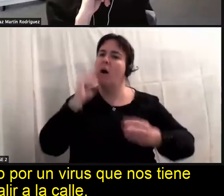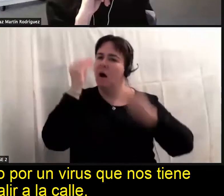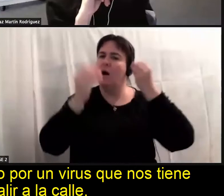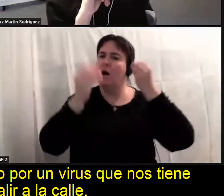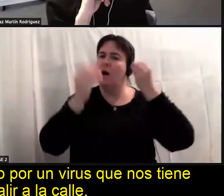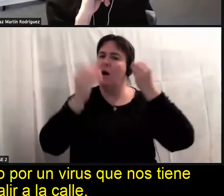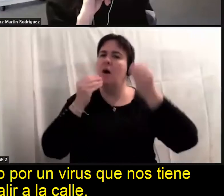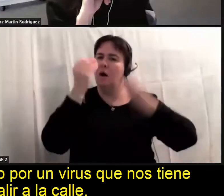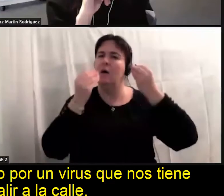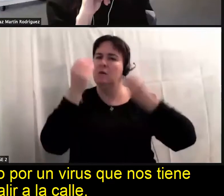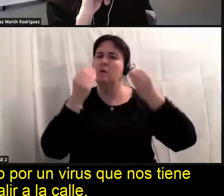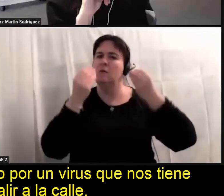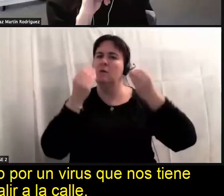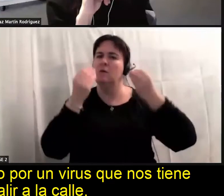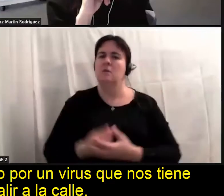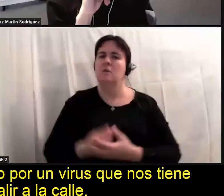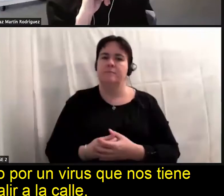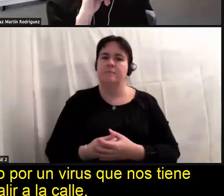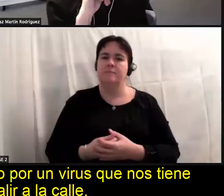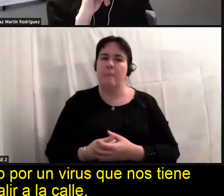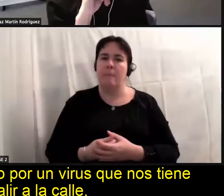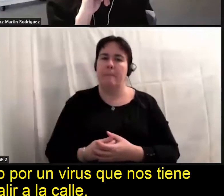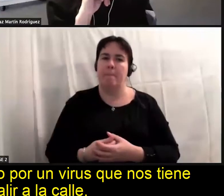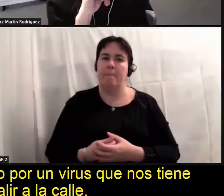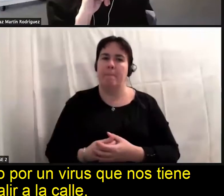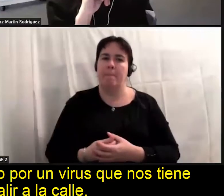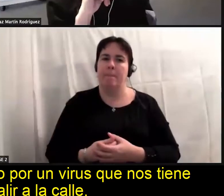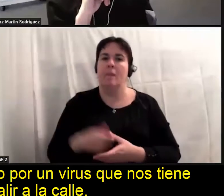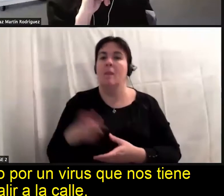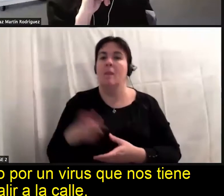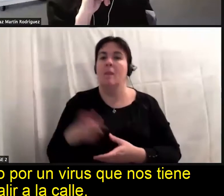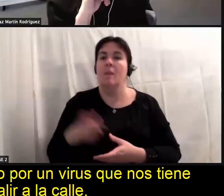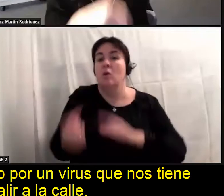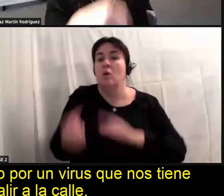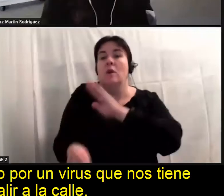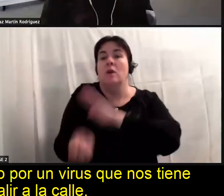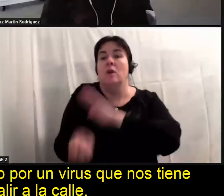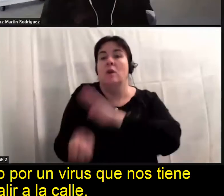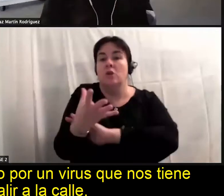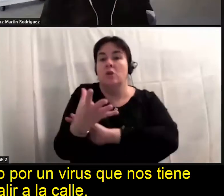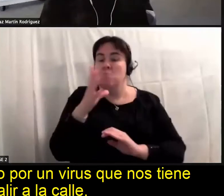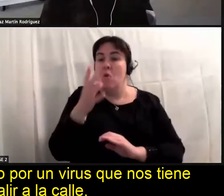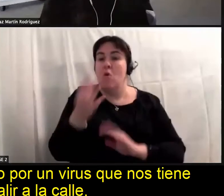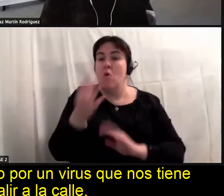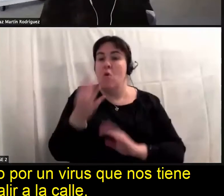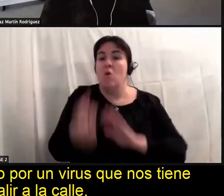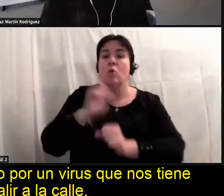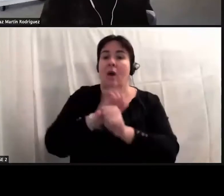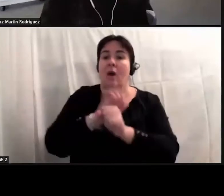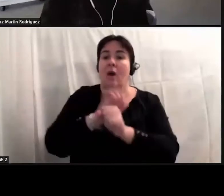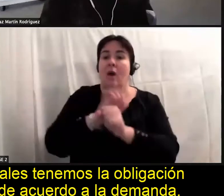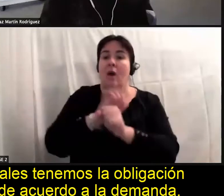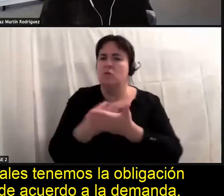ya no porque esté motivado, como decía al principio, ¿no? Por la aparición de un virus que mantiene a todos confinados y nos tiene todos con ganas de salir a la calle,